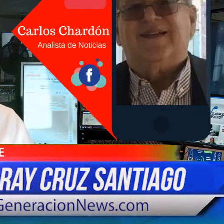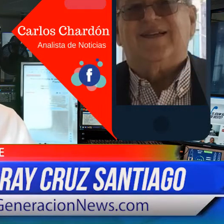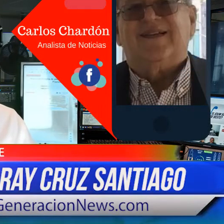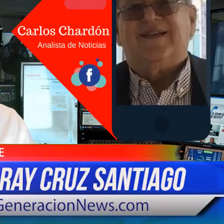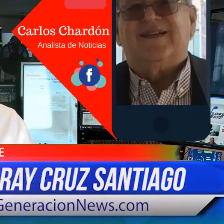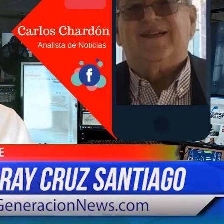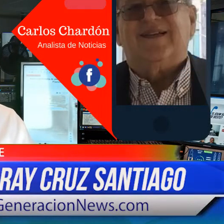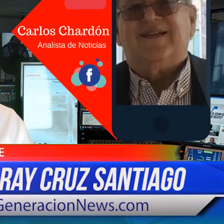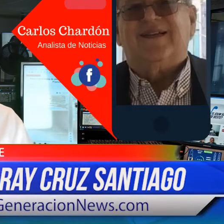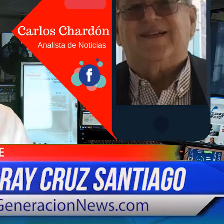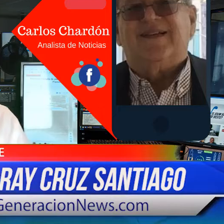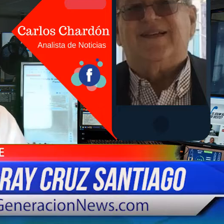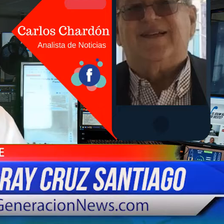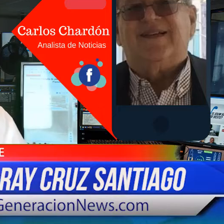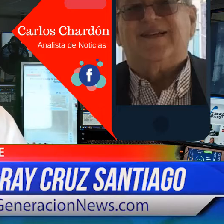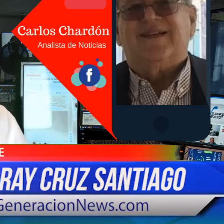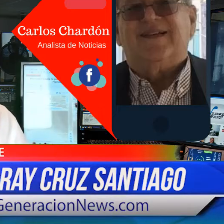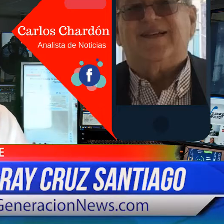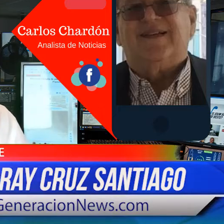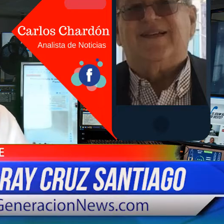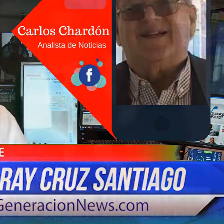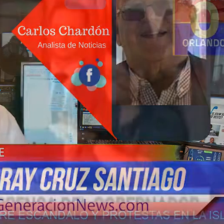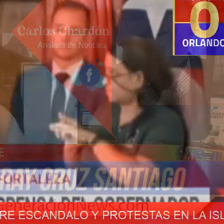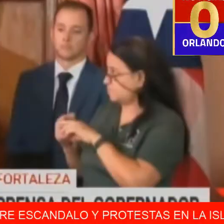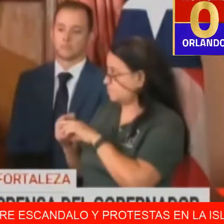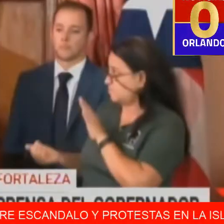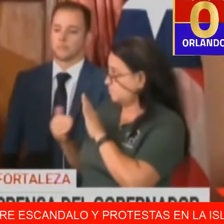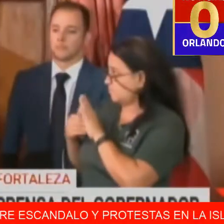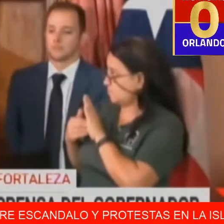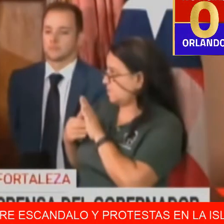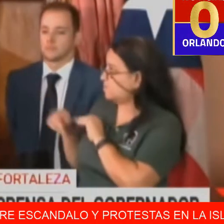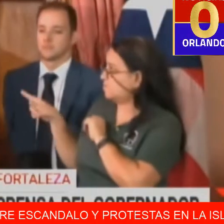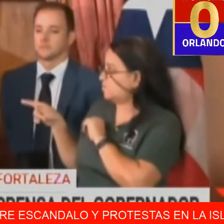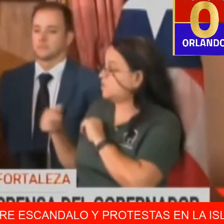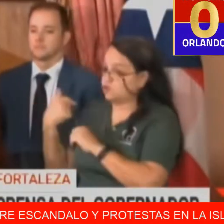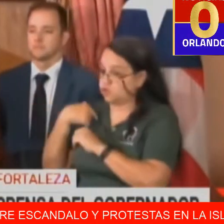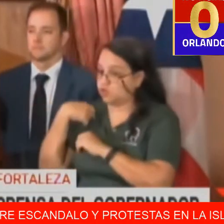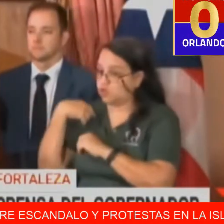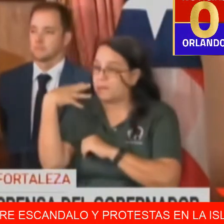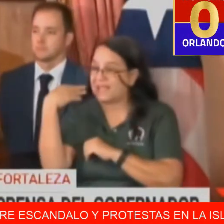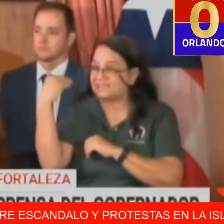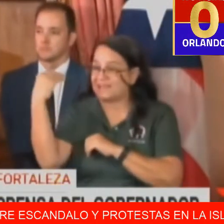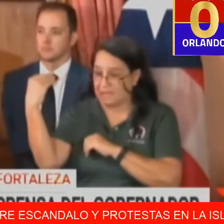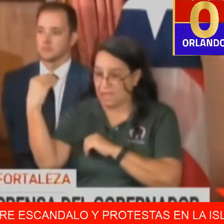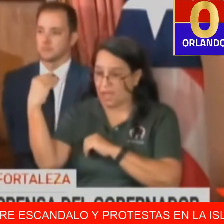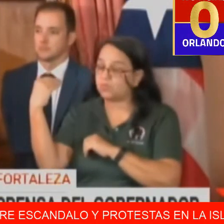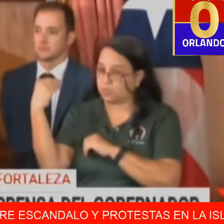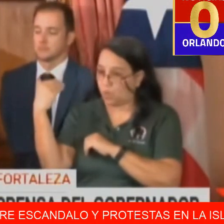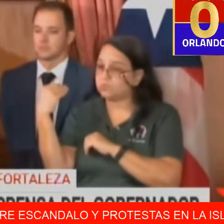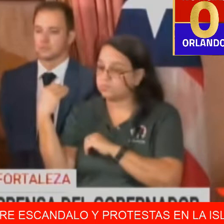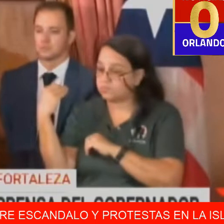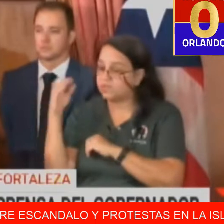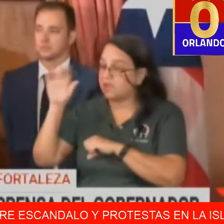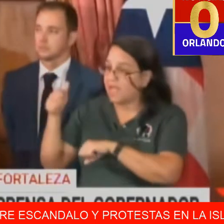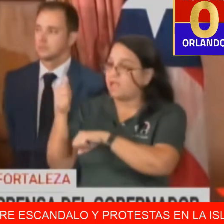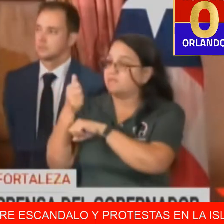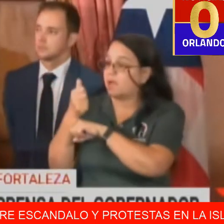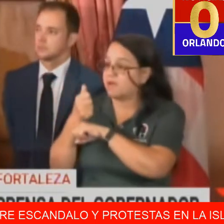es la gente que hace los requisitos para la... Yo le he dicho a mi gente aquí,